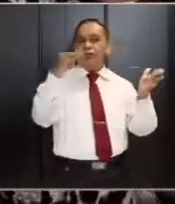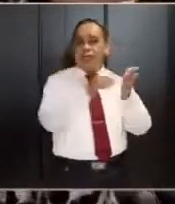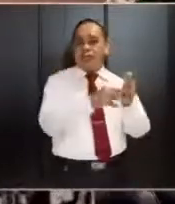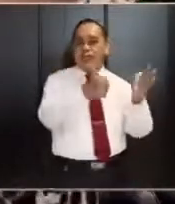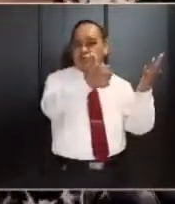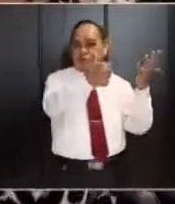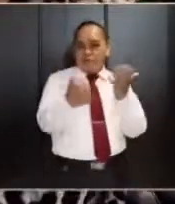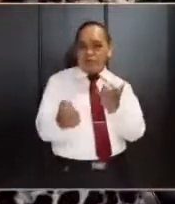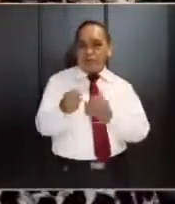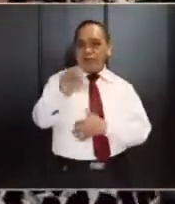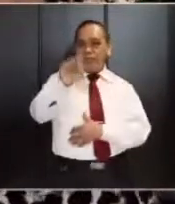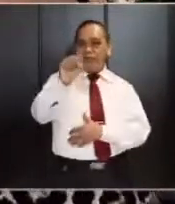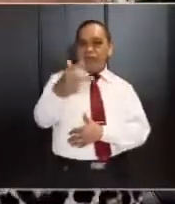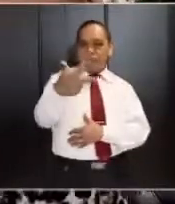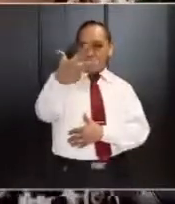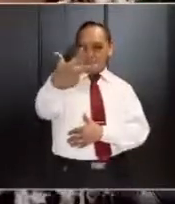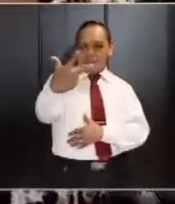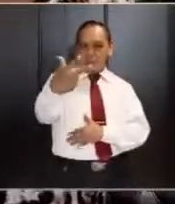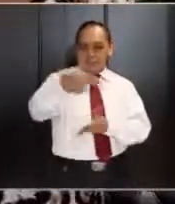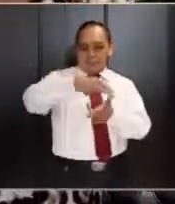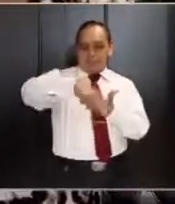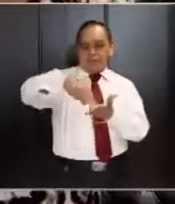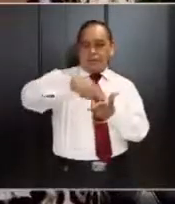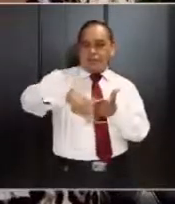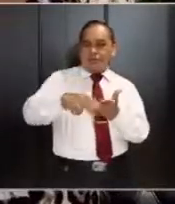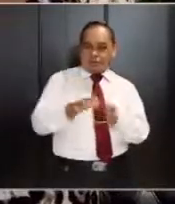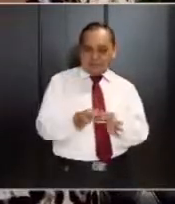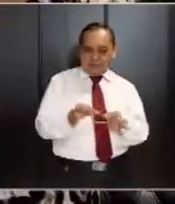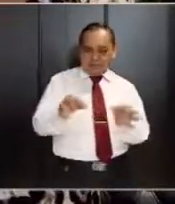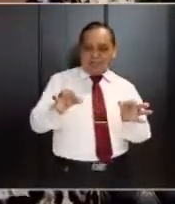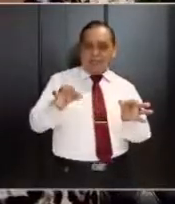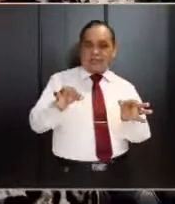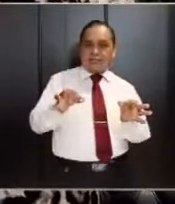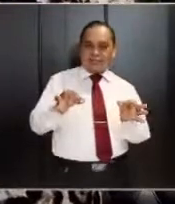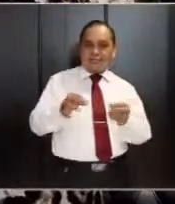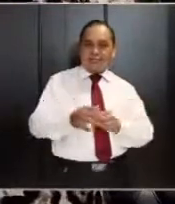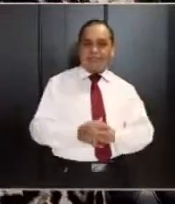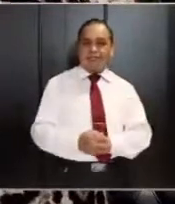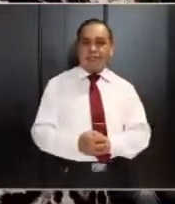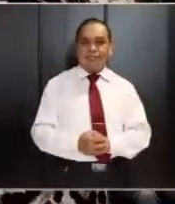2668. Muy bien, no voy a perder sus números, María.